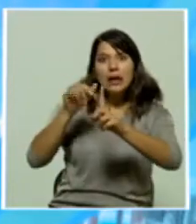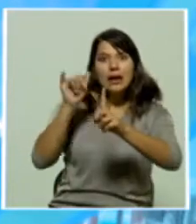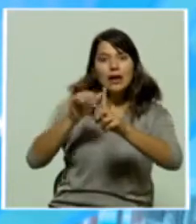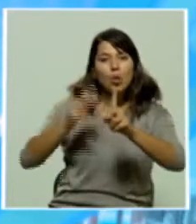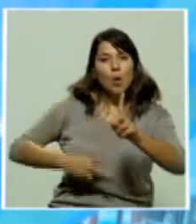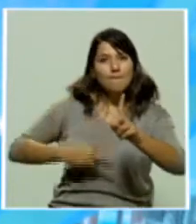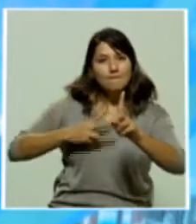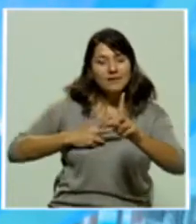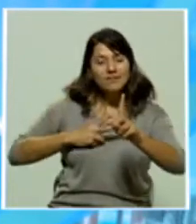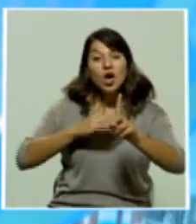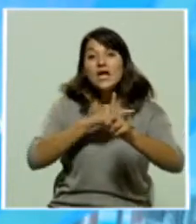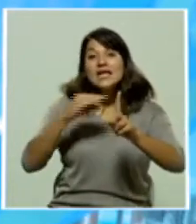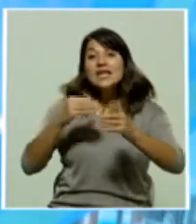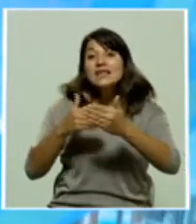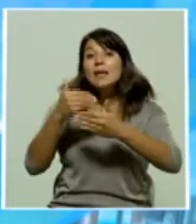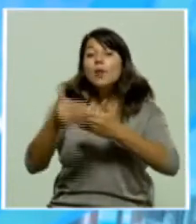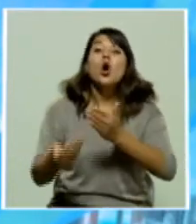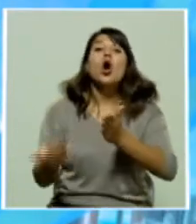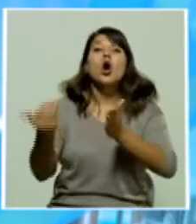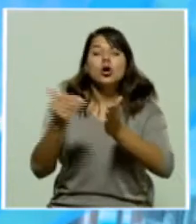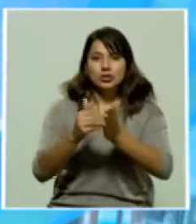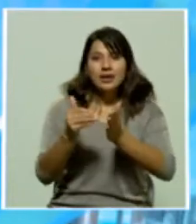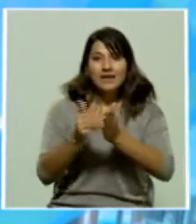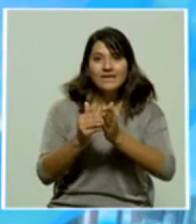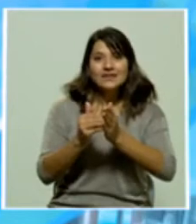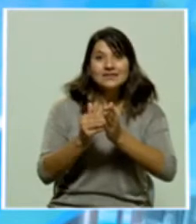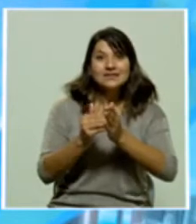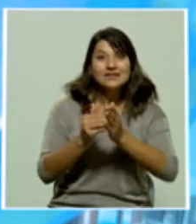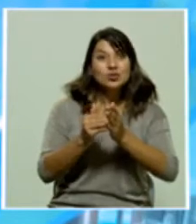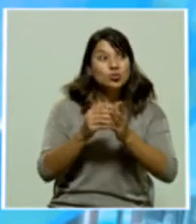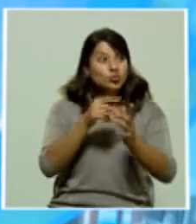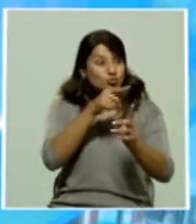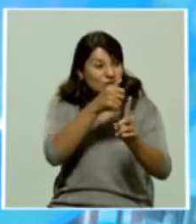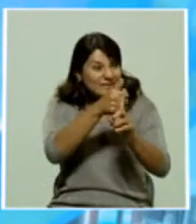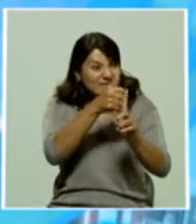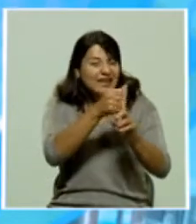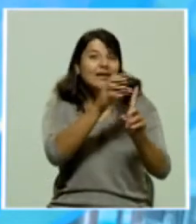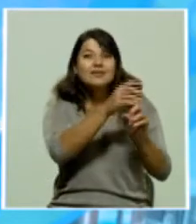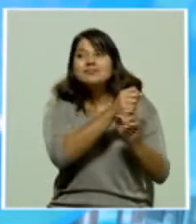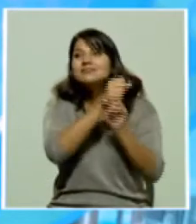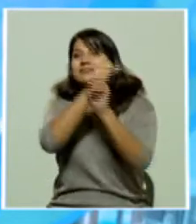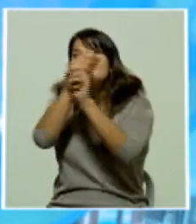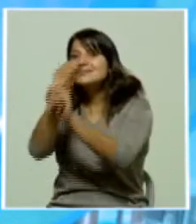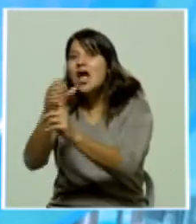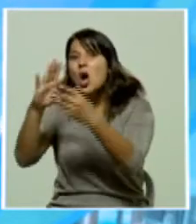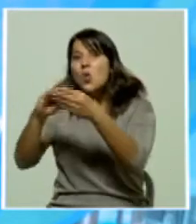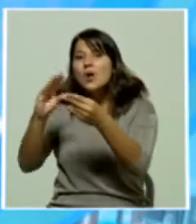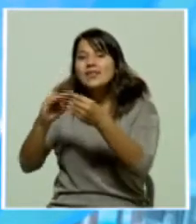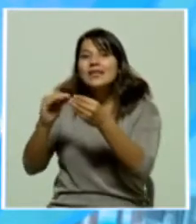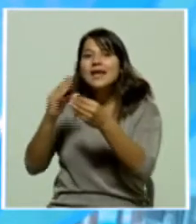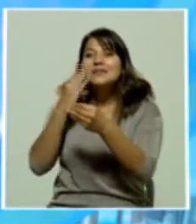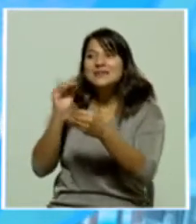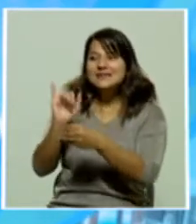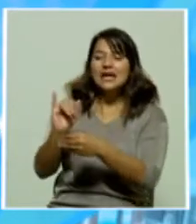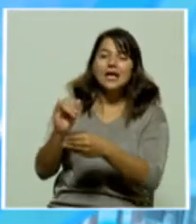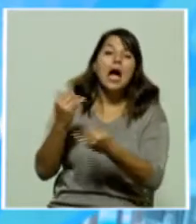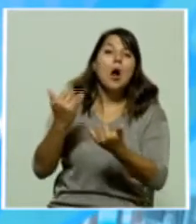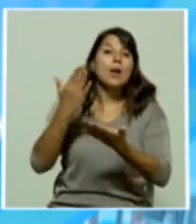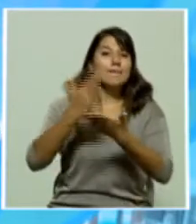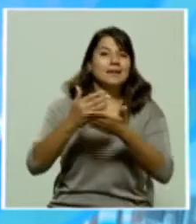llevaron nuevamente a la escena del crimen para que cuente su experiencia. Vamos a un corte y ahora